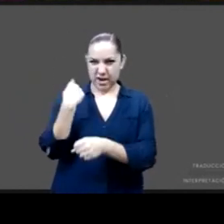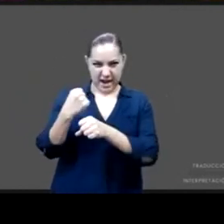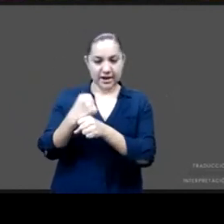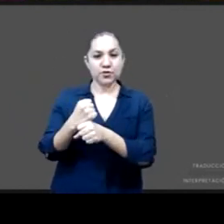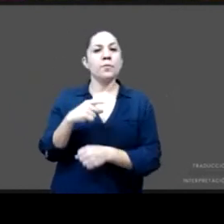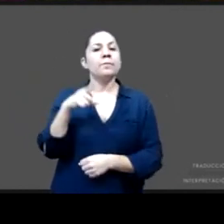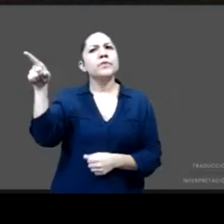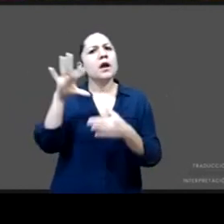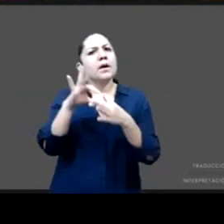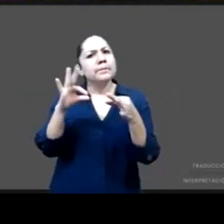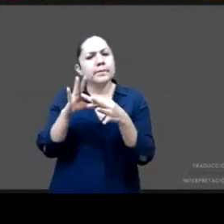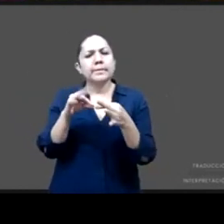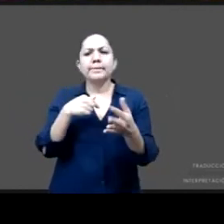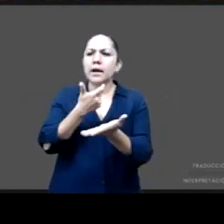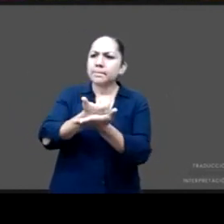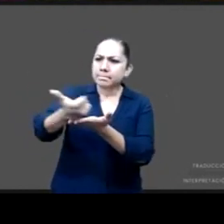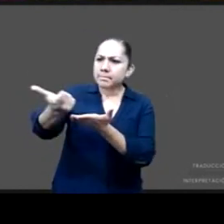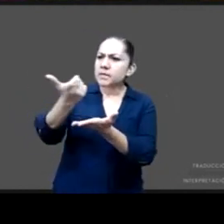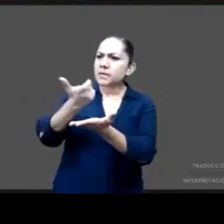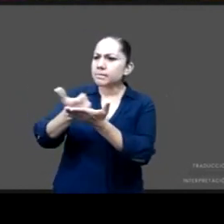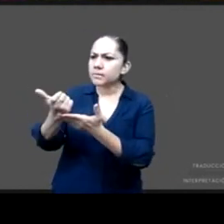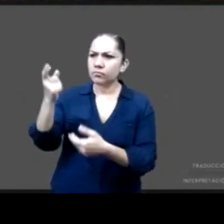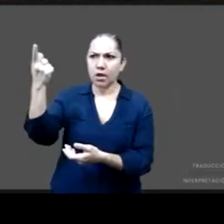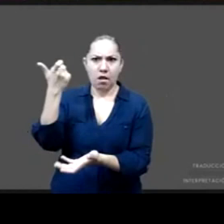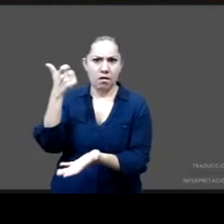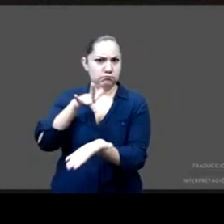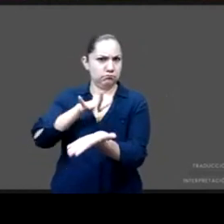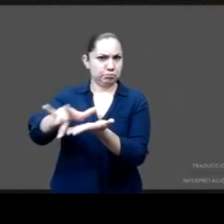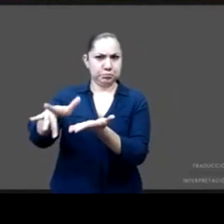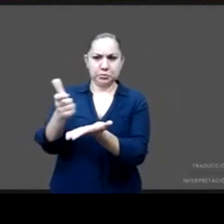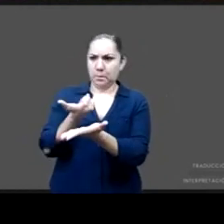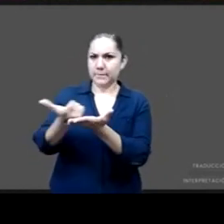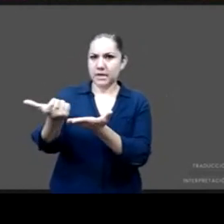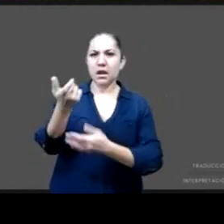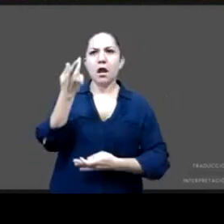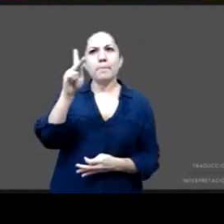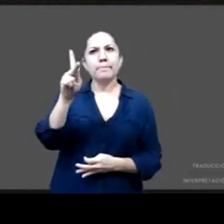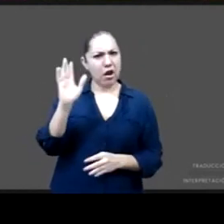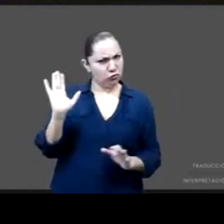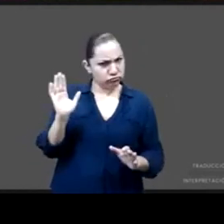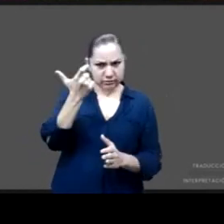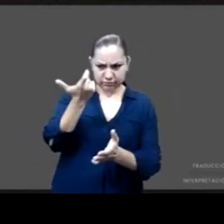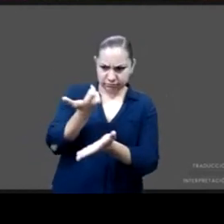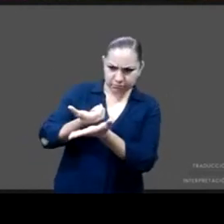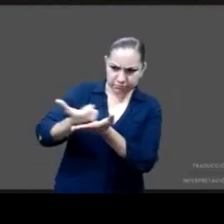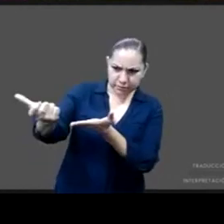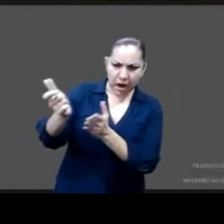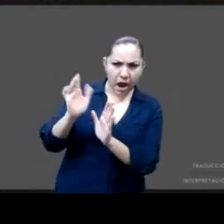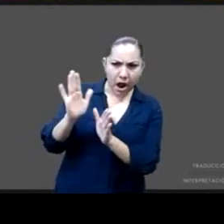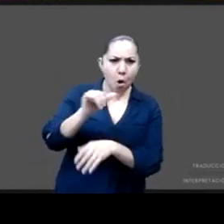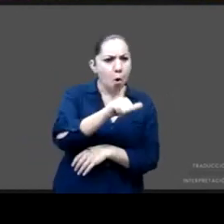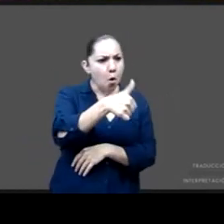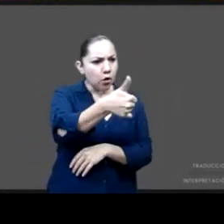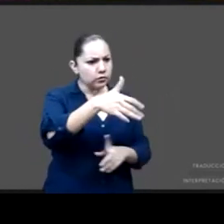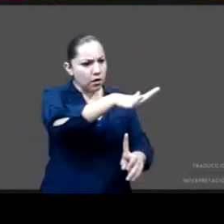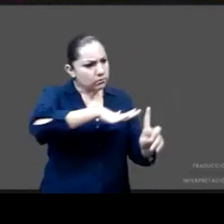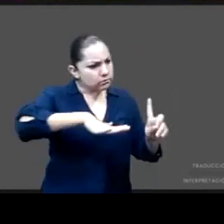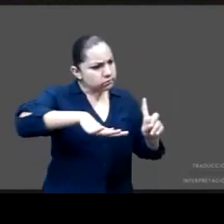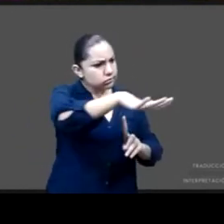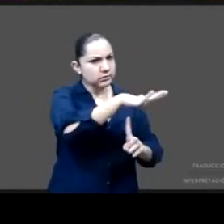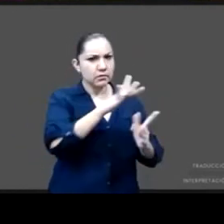era bueno aparte del apoyo económico cuáles son las redes comunitarias las redes de sociedad civil las redes